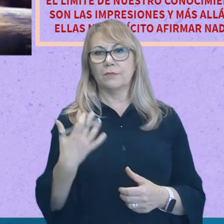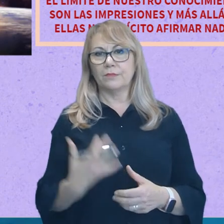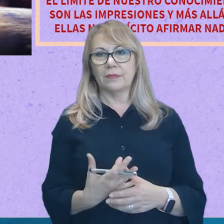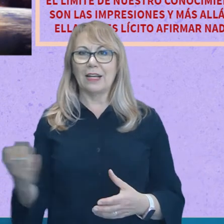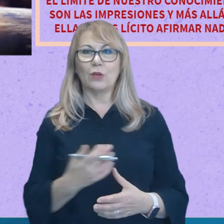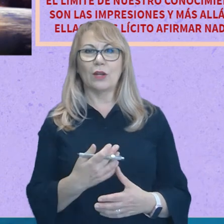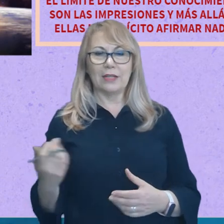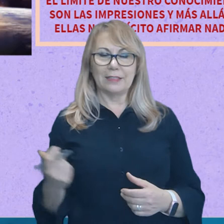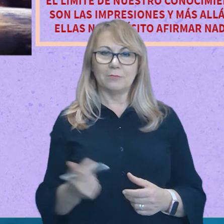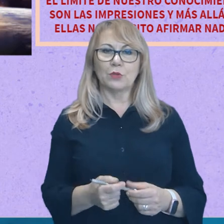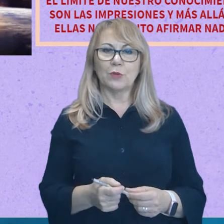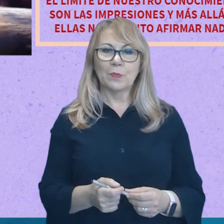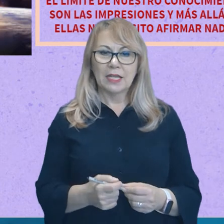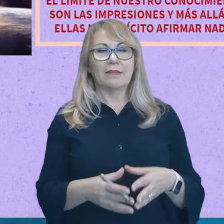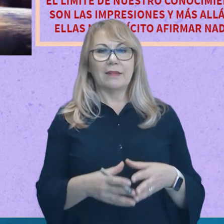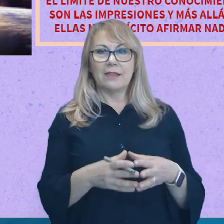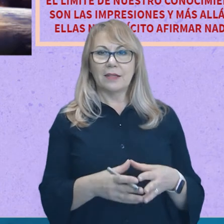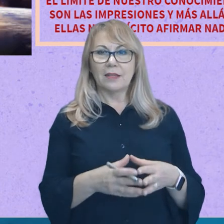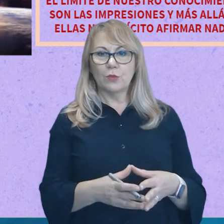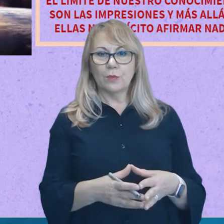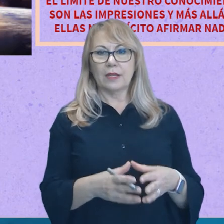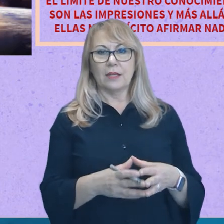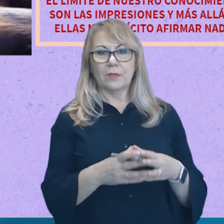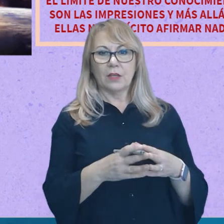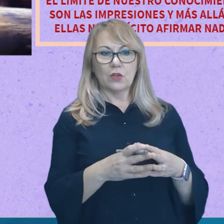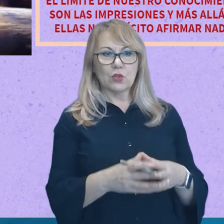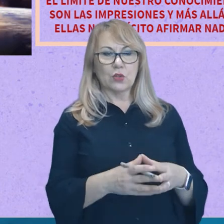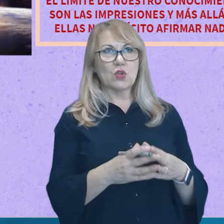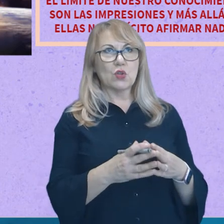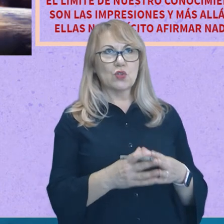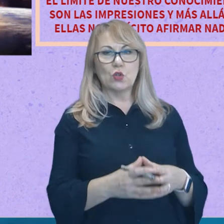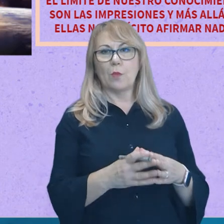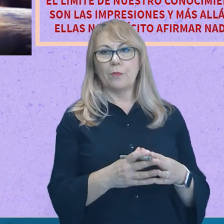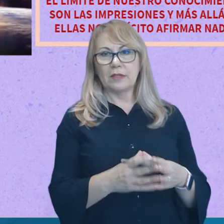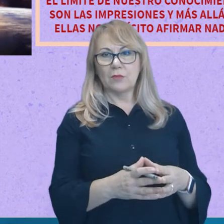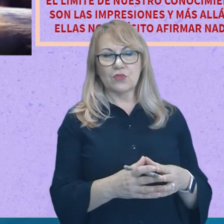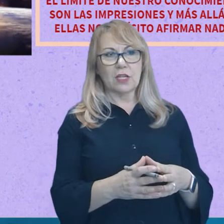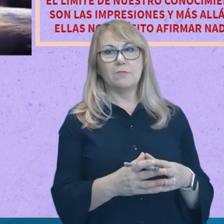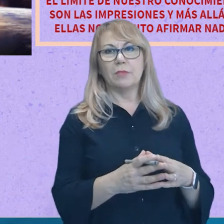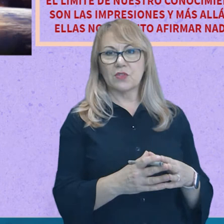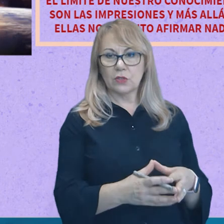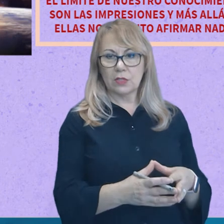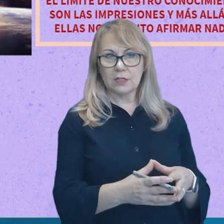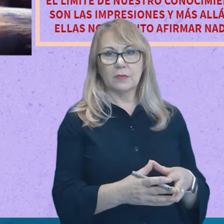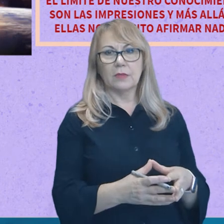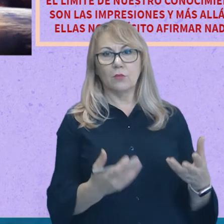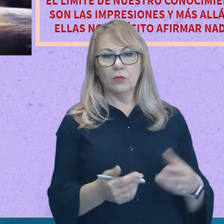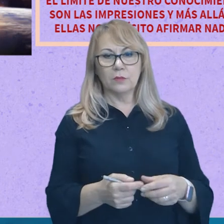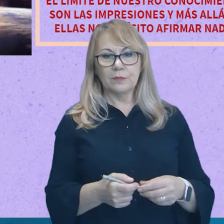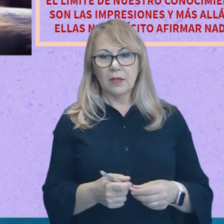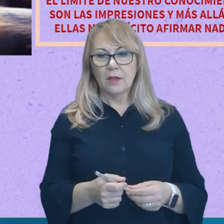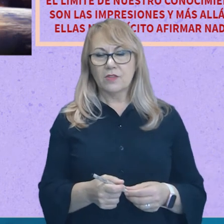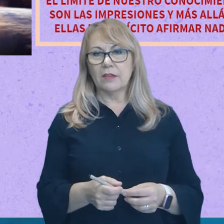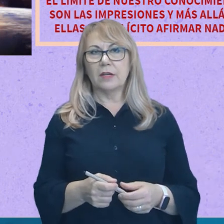forma a lo largo del tiempo, ¿no? De la idea de Hume de que nosotros solo tenemos impresiones del